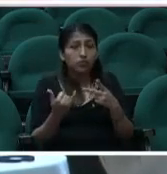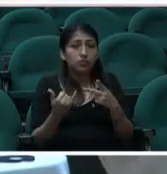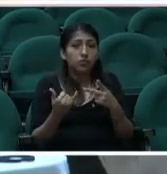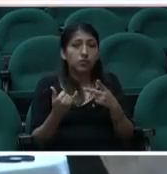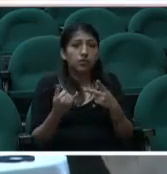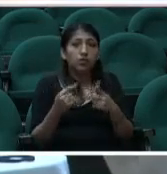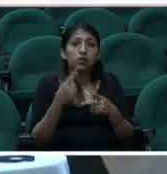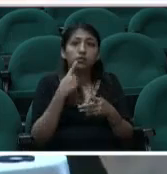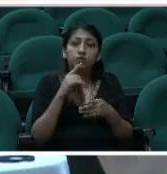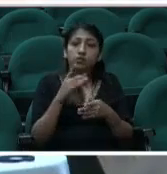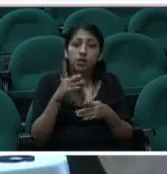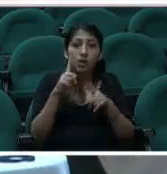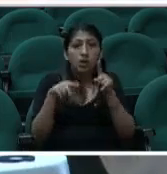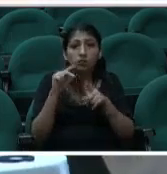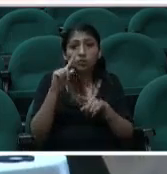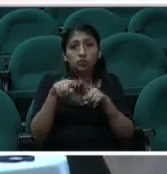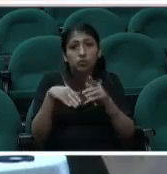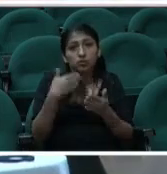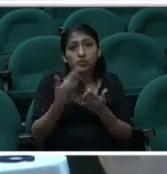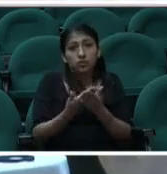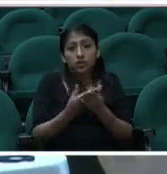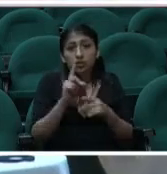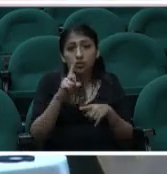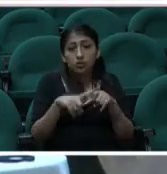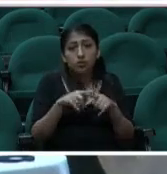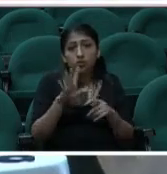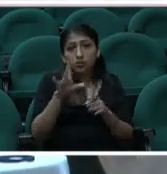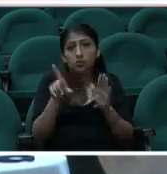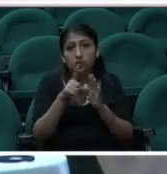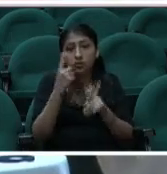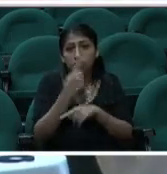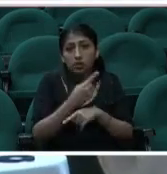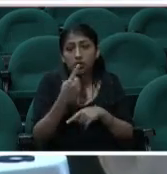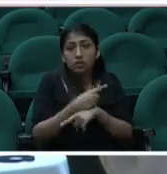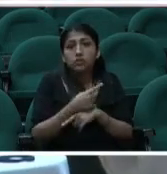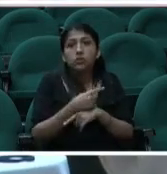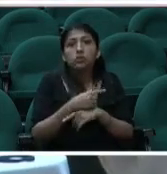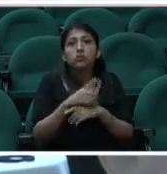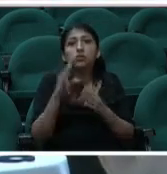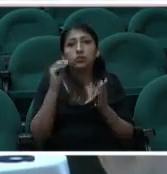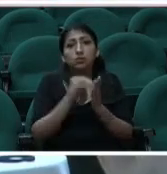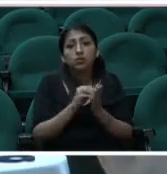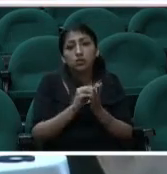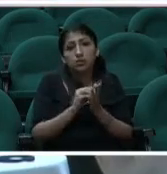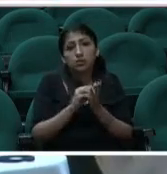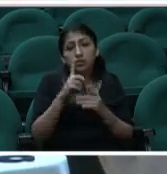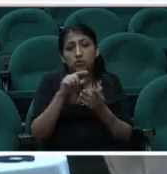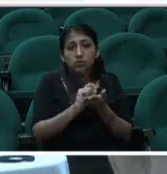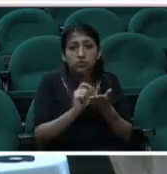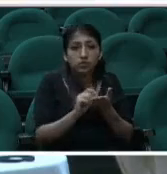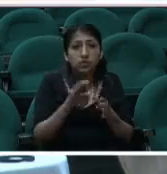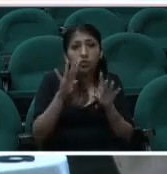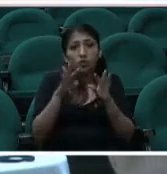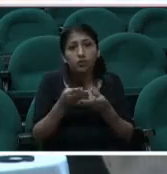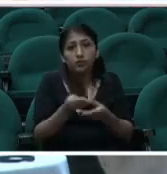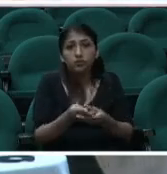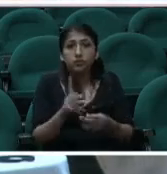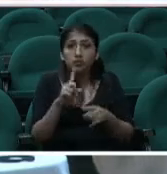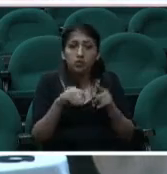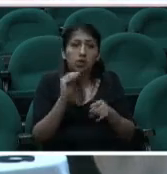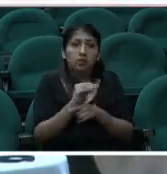lamentablemente no todos han podido estar en los días señalados han dejado por unos por escrito otros no